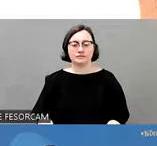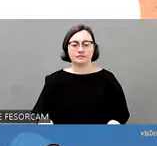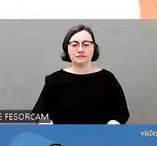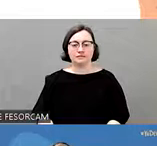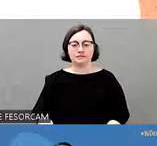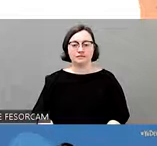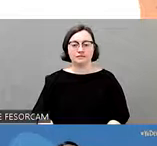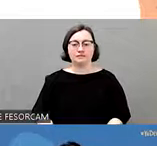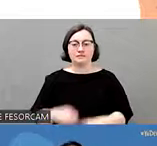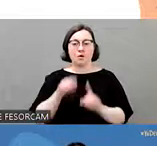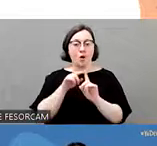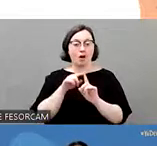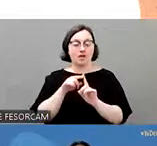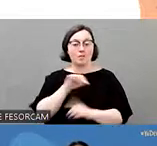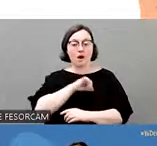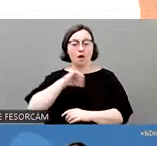Para la autonomía